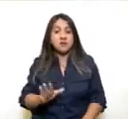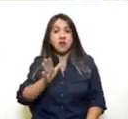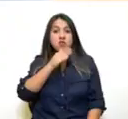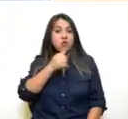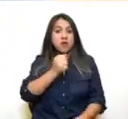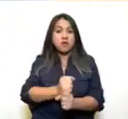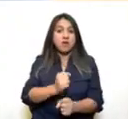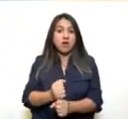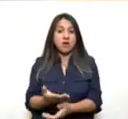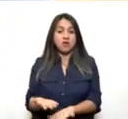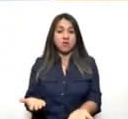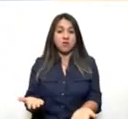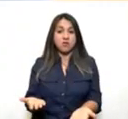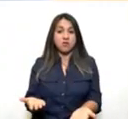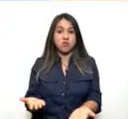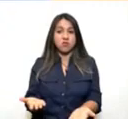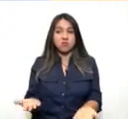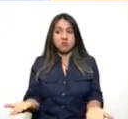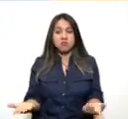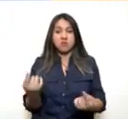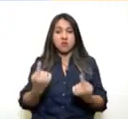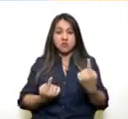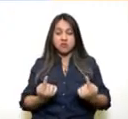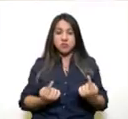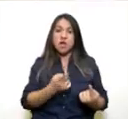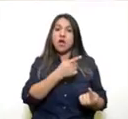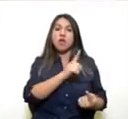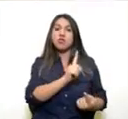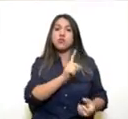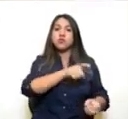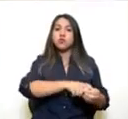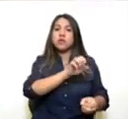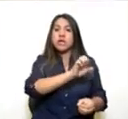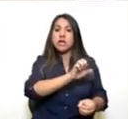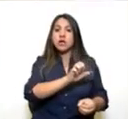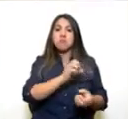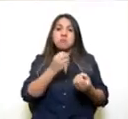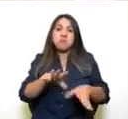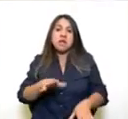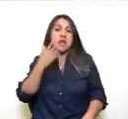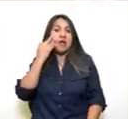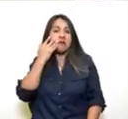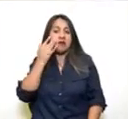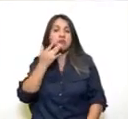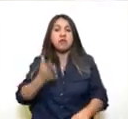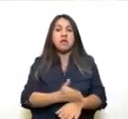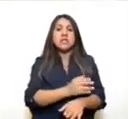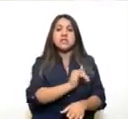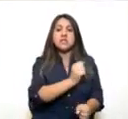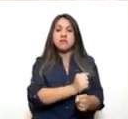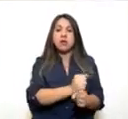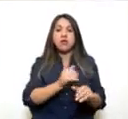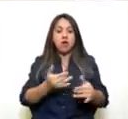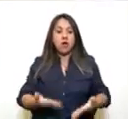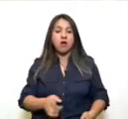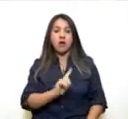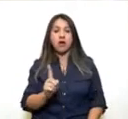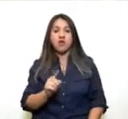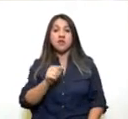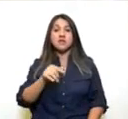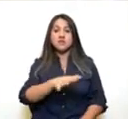trabajo entonces esa imagen esa situación no fue